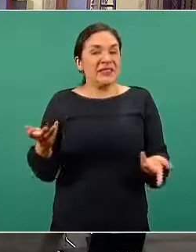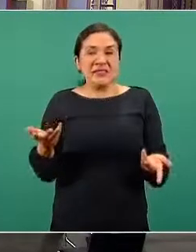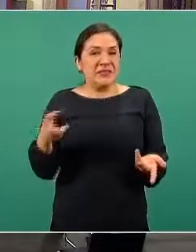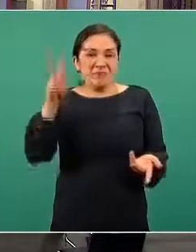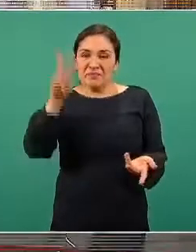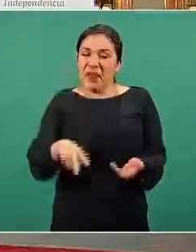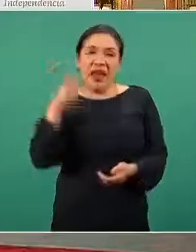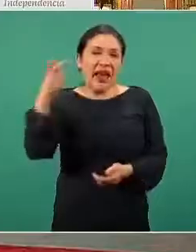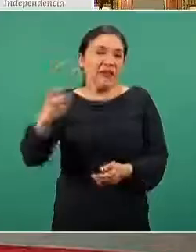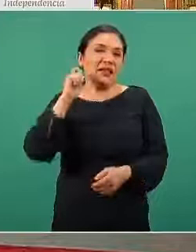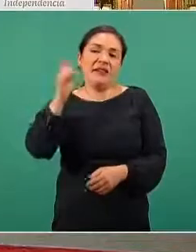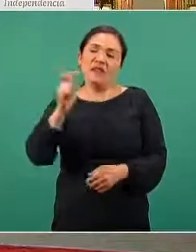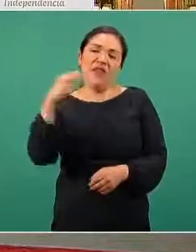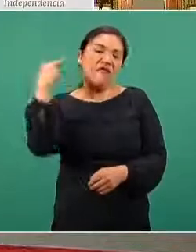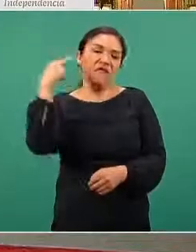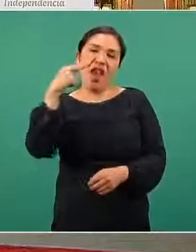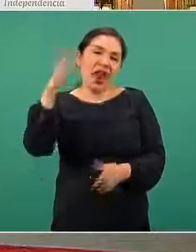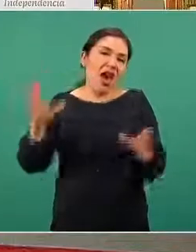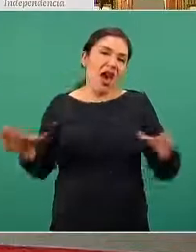es Veracruz.